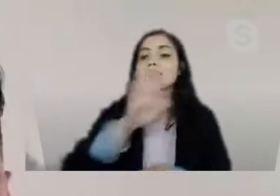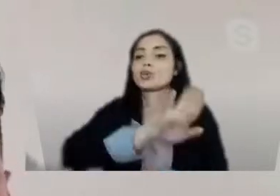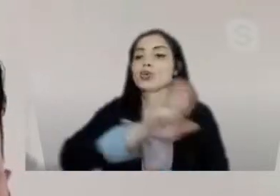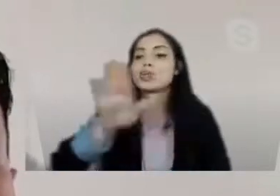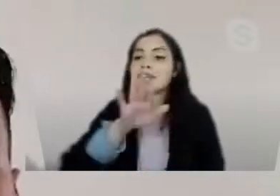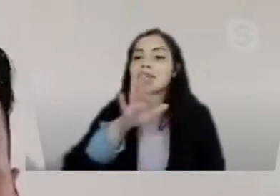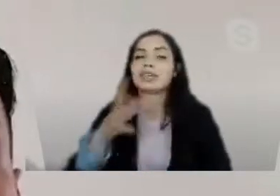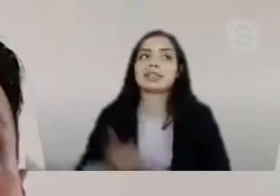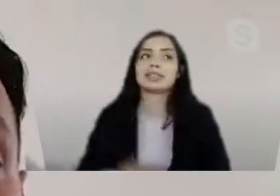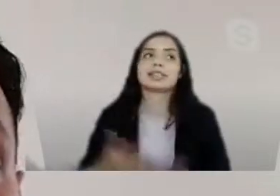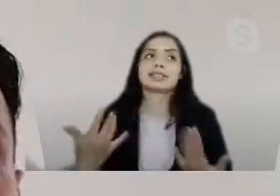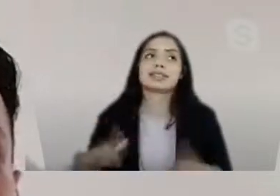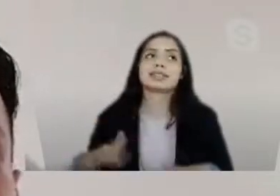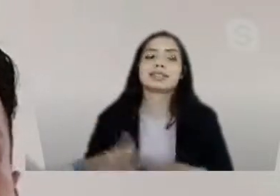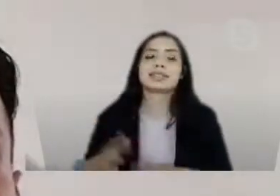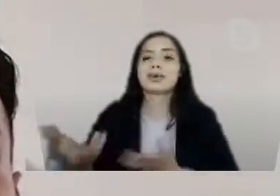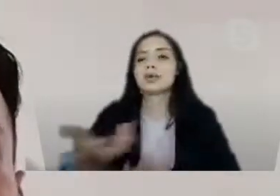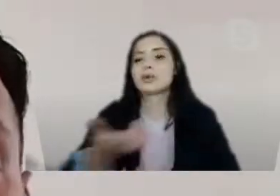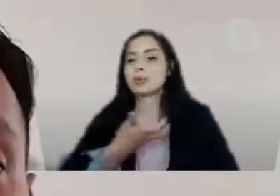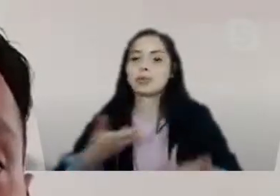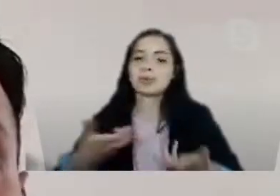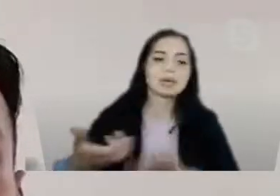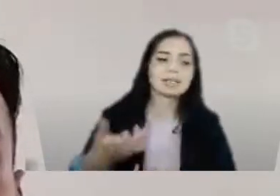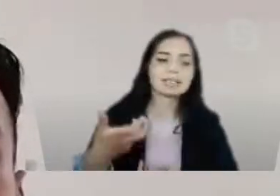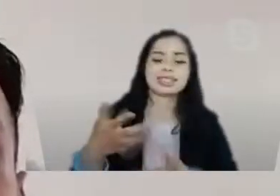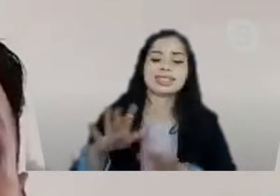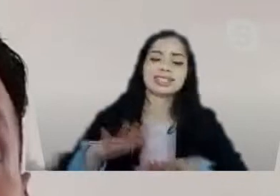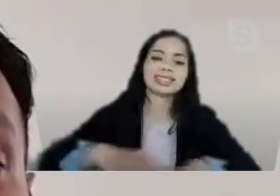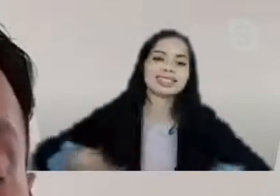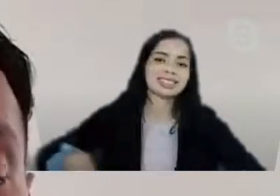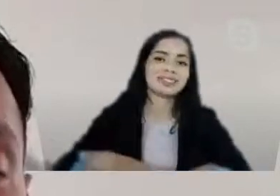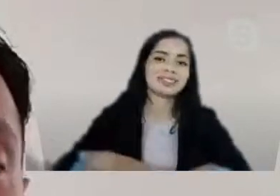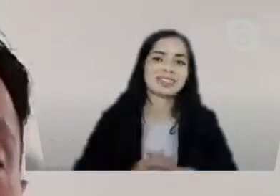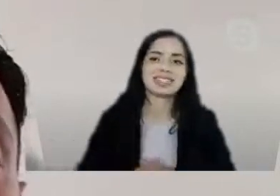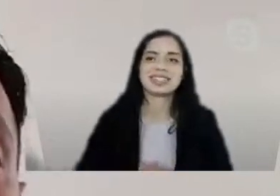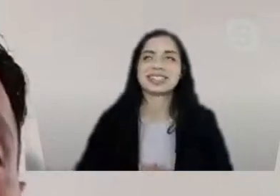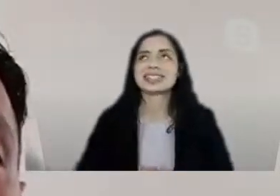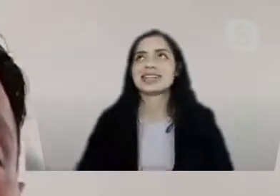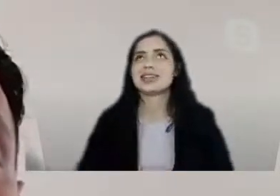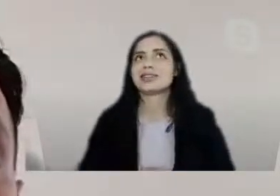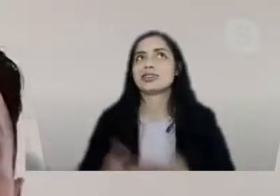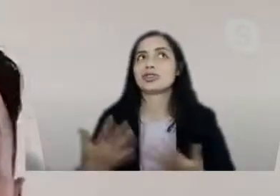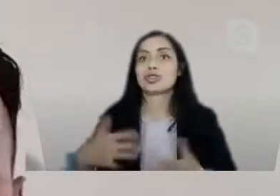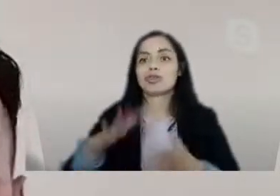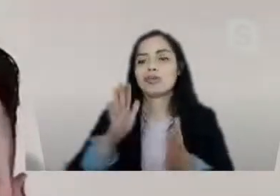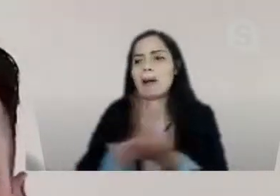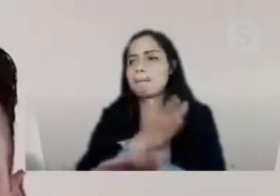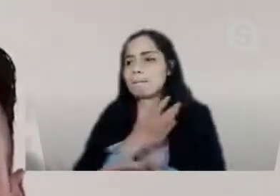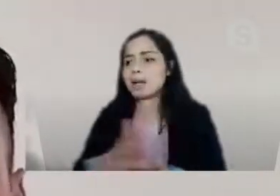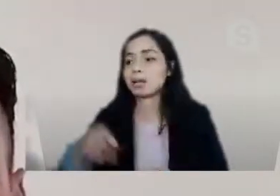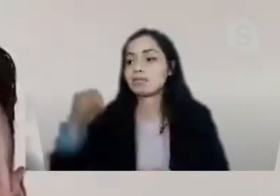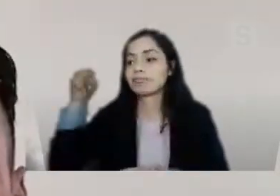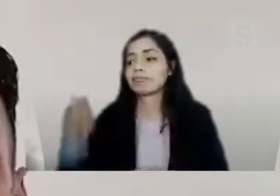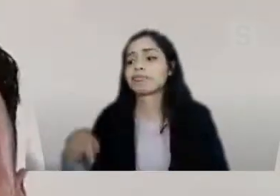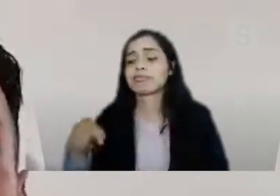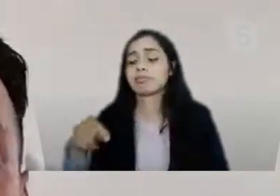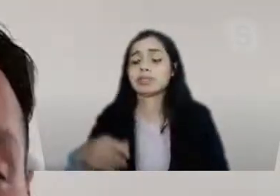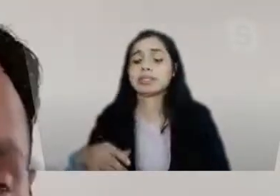separar la parte profesional de la emocional, porque para mí estas expediciones como guía local fueron